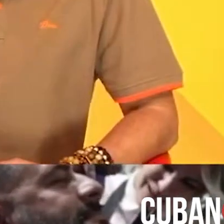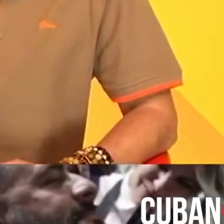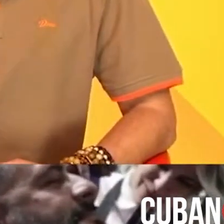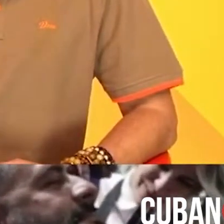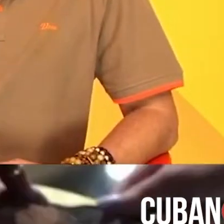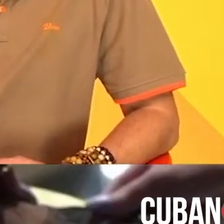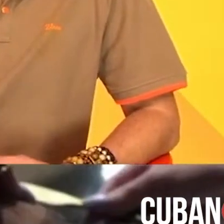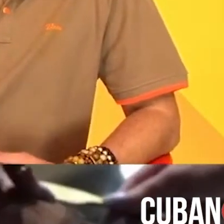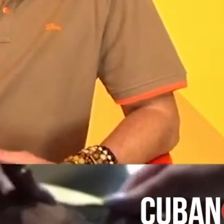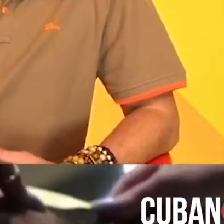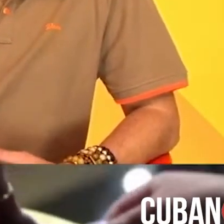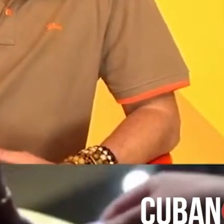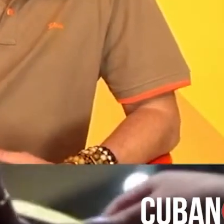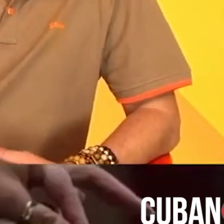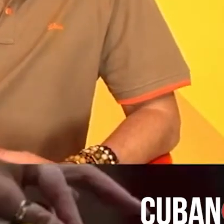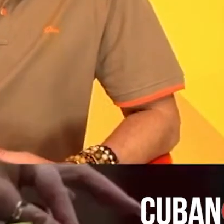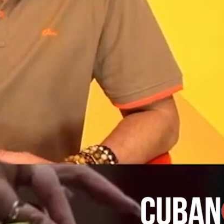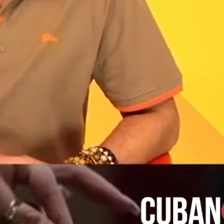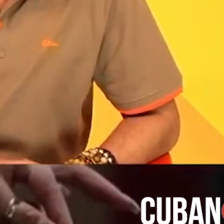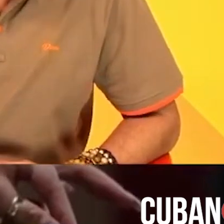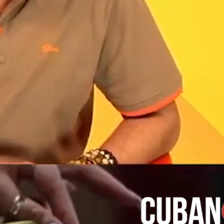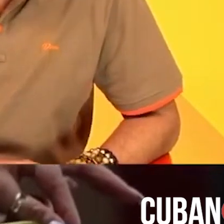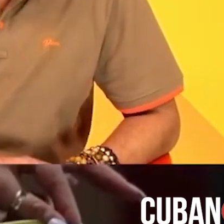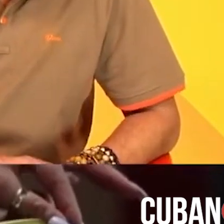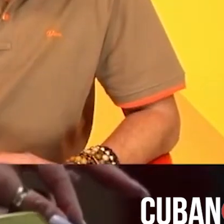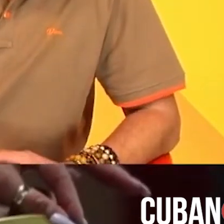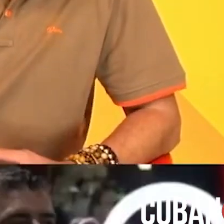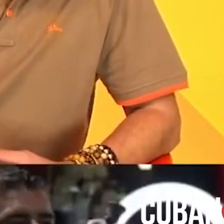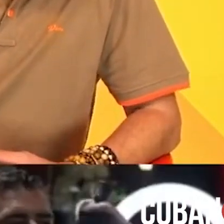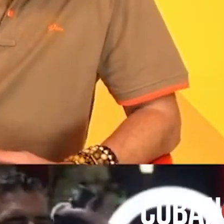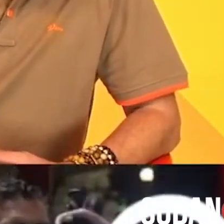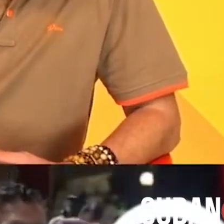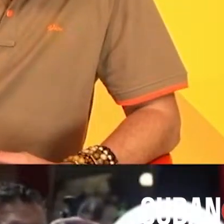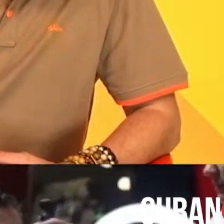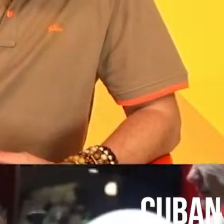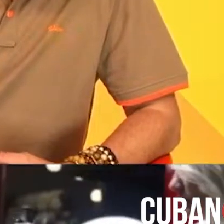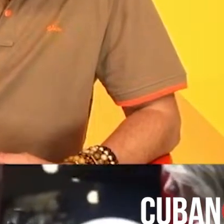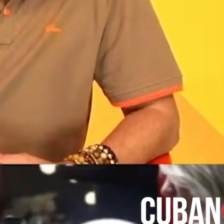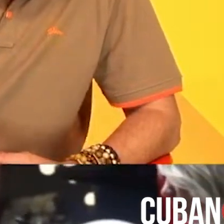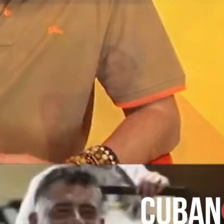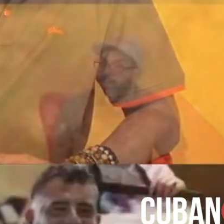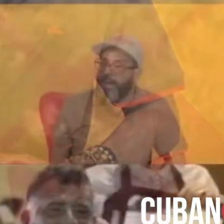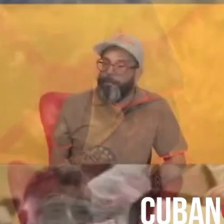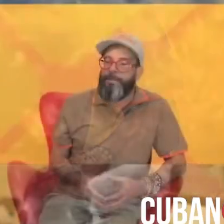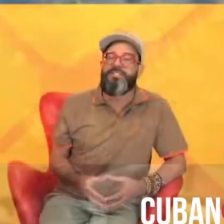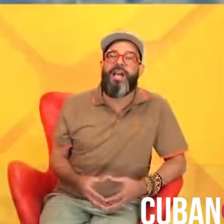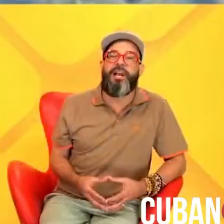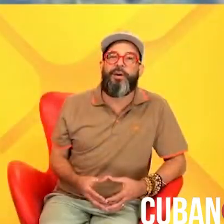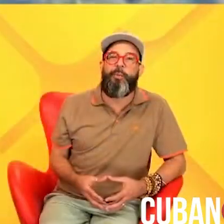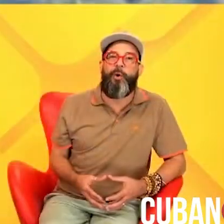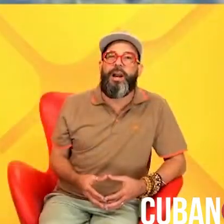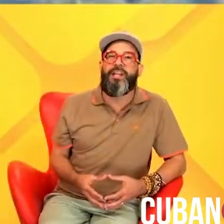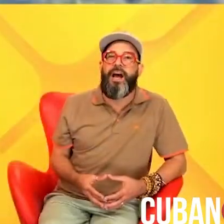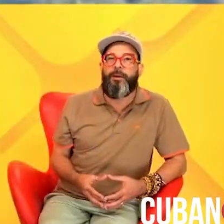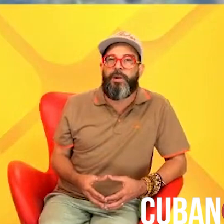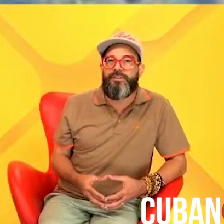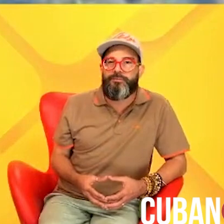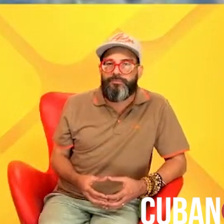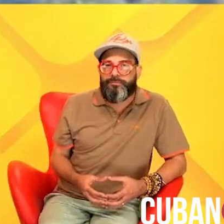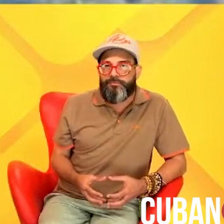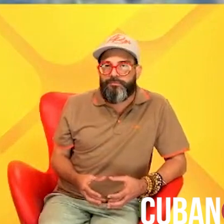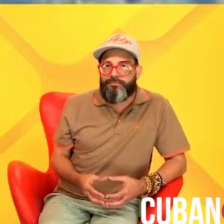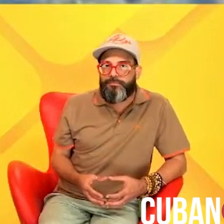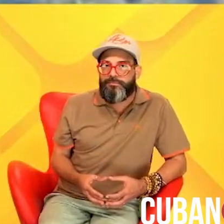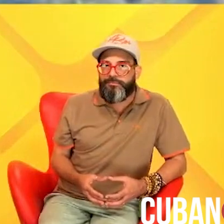de servirle a la Dictadura para que ellos te premien con amigas especiales como Ana de